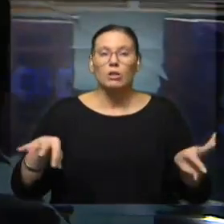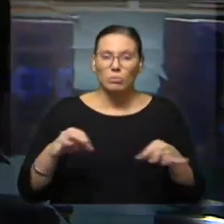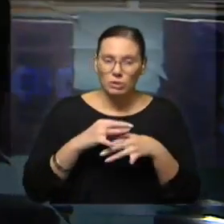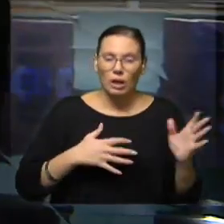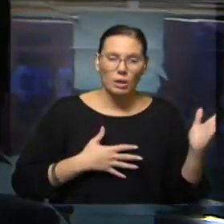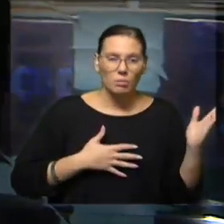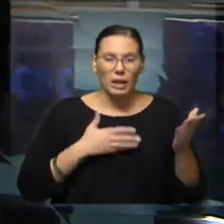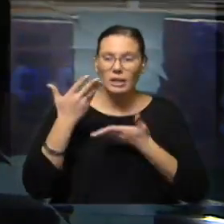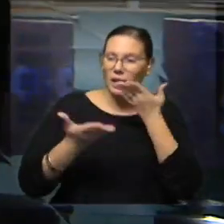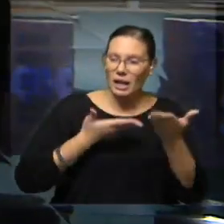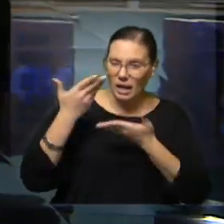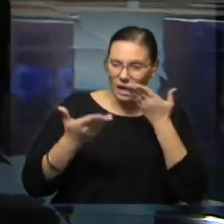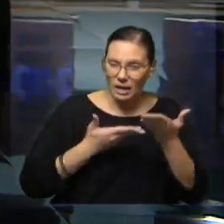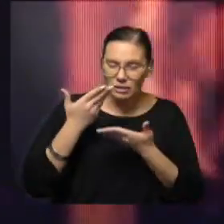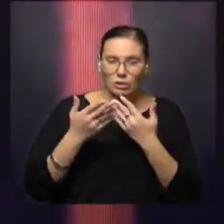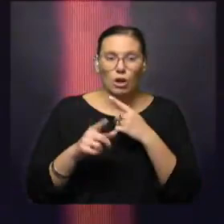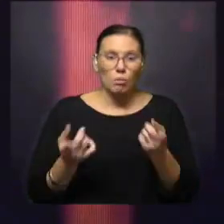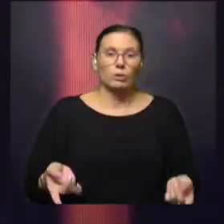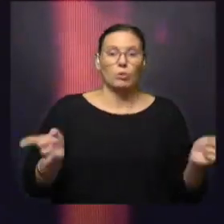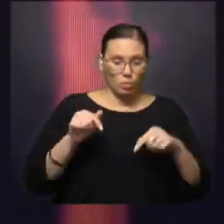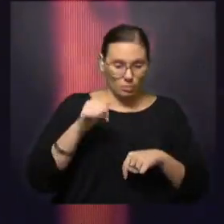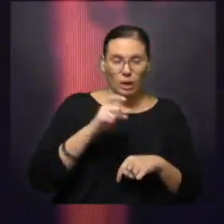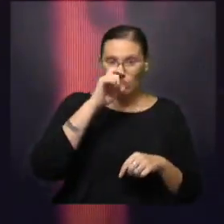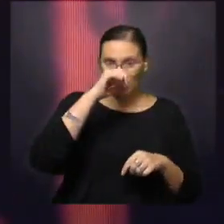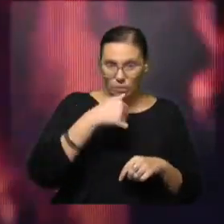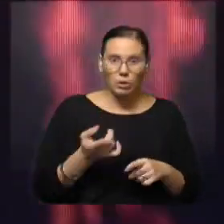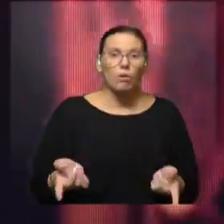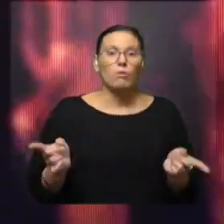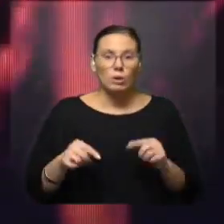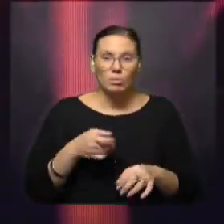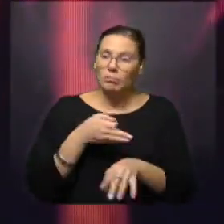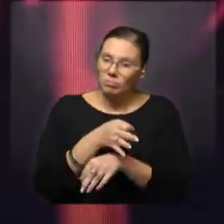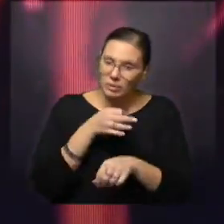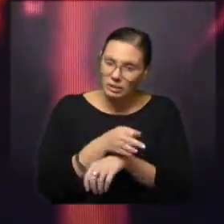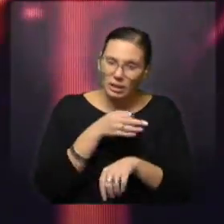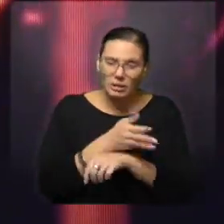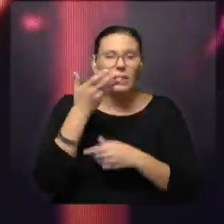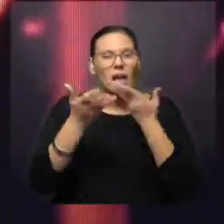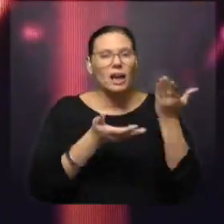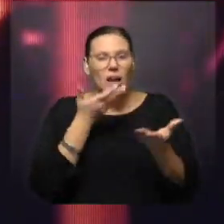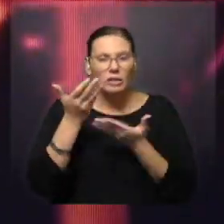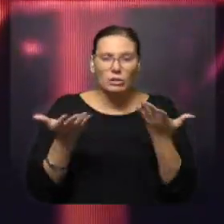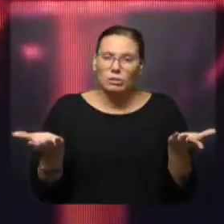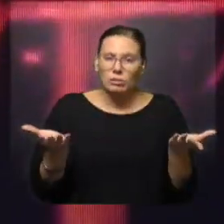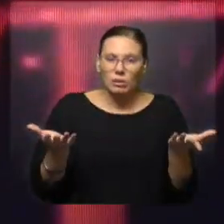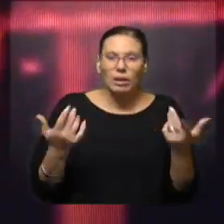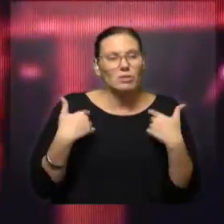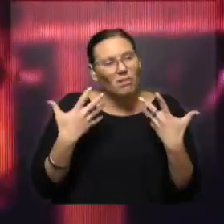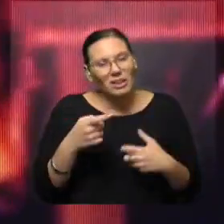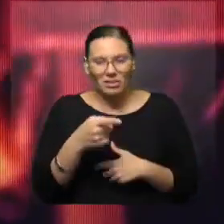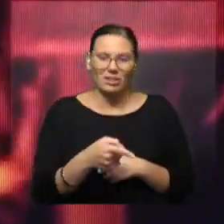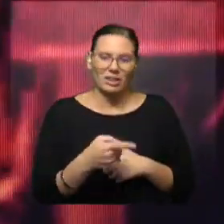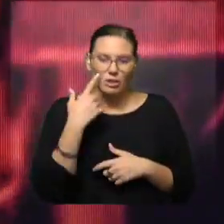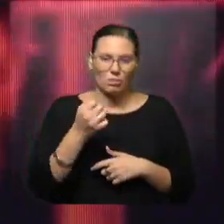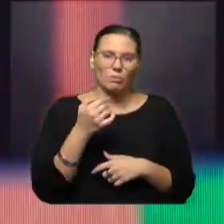canto. Y cuando volví acá a Montevideo, empecé a dar clases de canto y todo, dije, en realidad yo lo que quiero es esto.